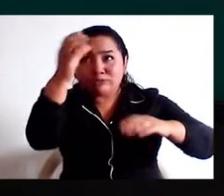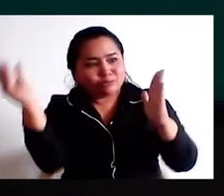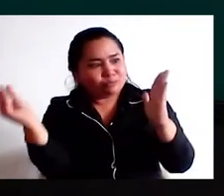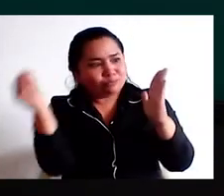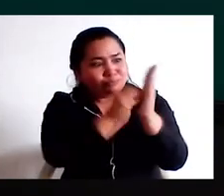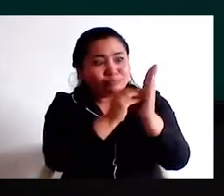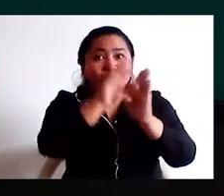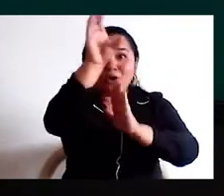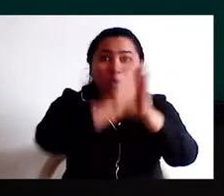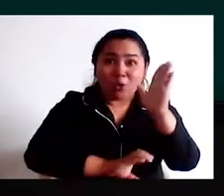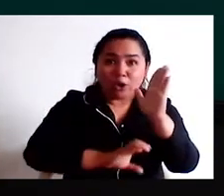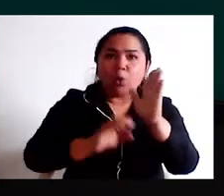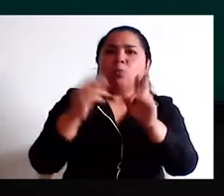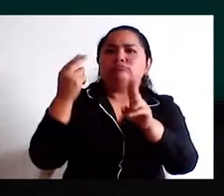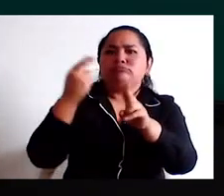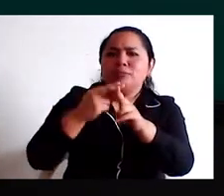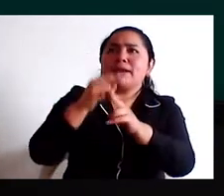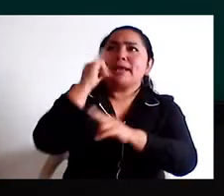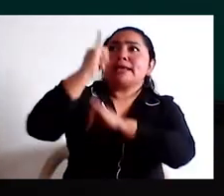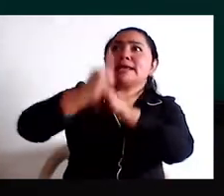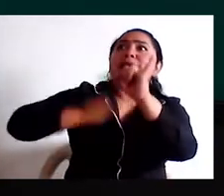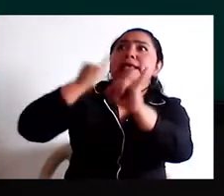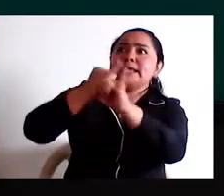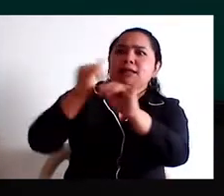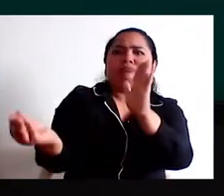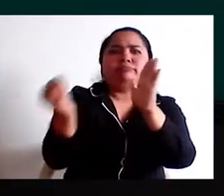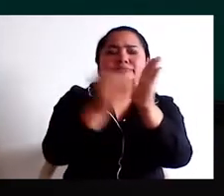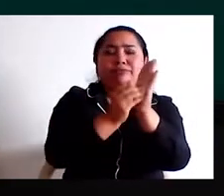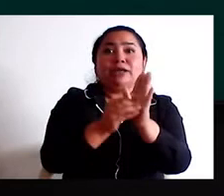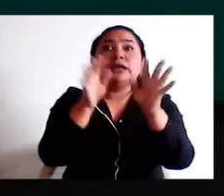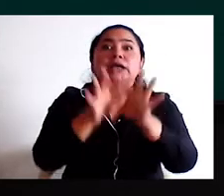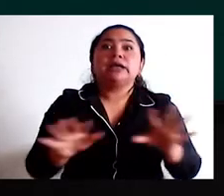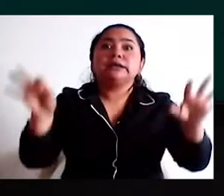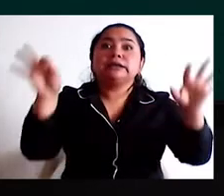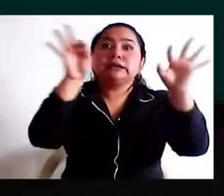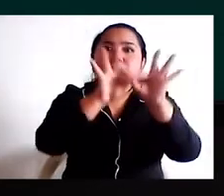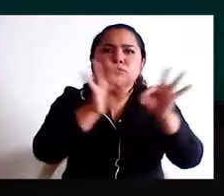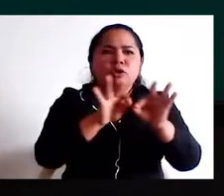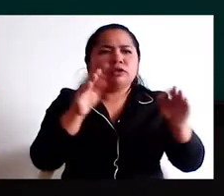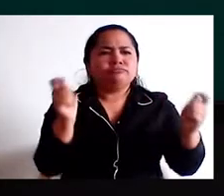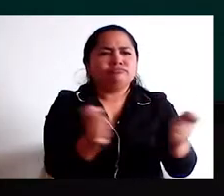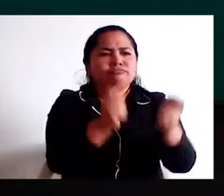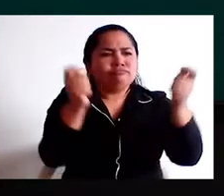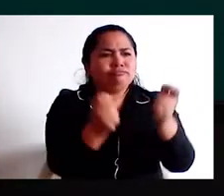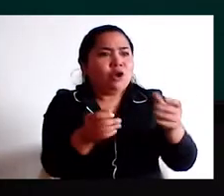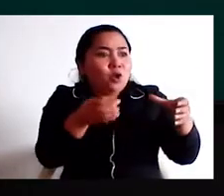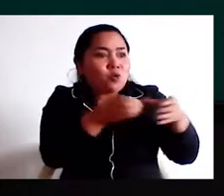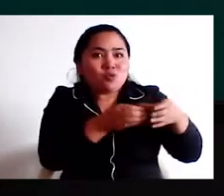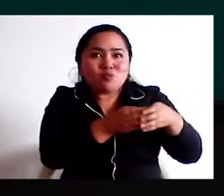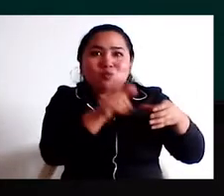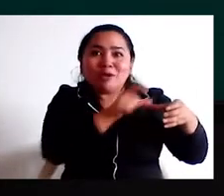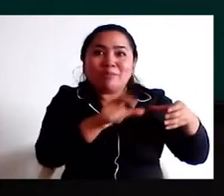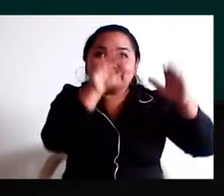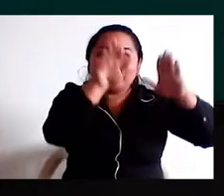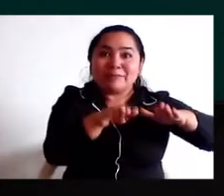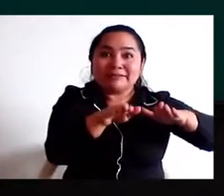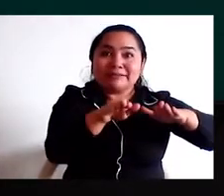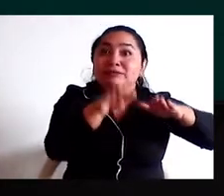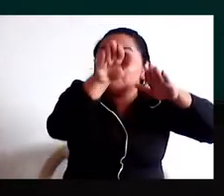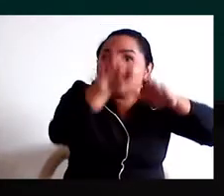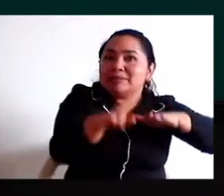concepto de internacionalización en los currículos es importante fomentar el programa de embajadores de la universidad de nariño en el mundo